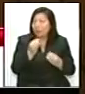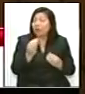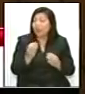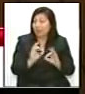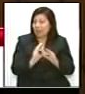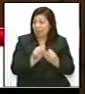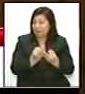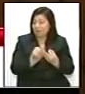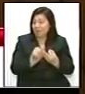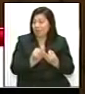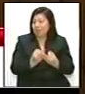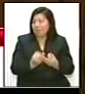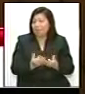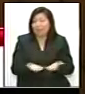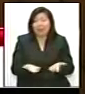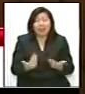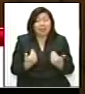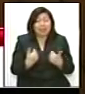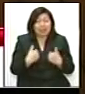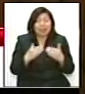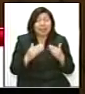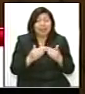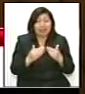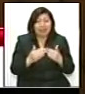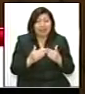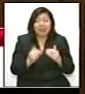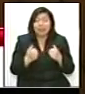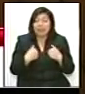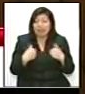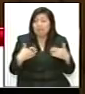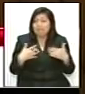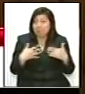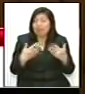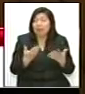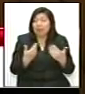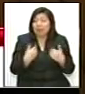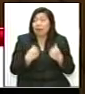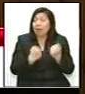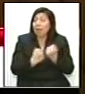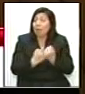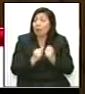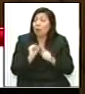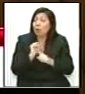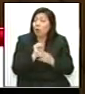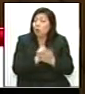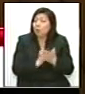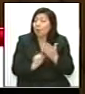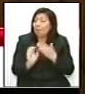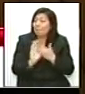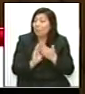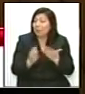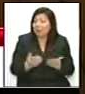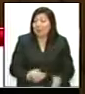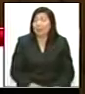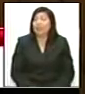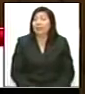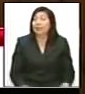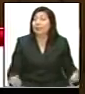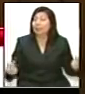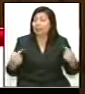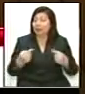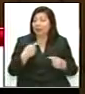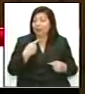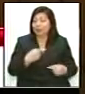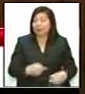familia, son padres de familia, tienen hogares, también sienten miedo y tienen que tener el respaldo de la sociedad, la cual protegen, para que no se tergiverse la